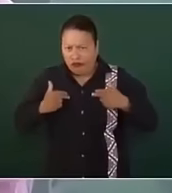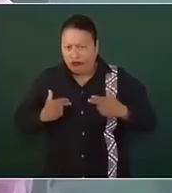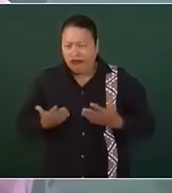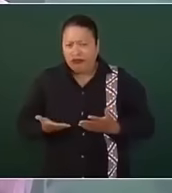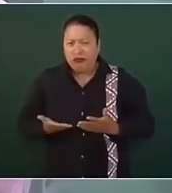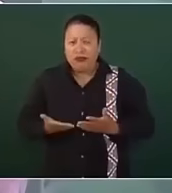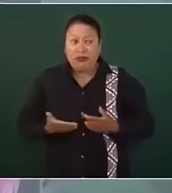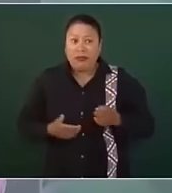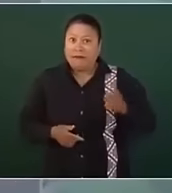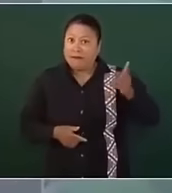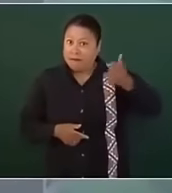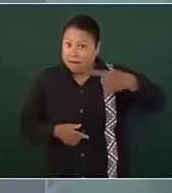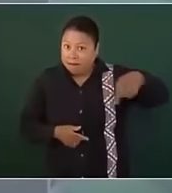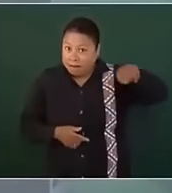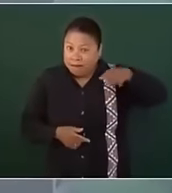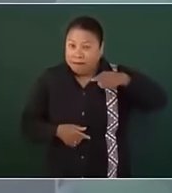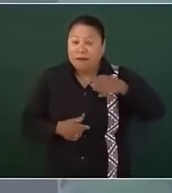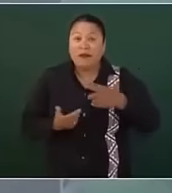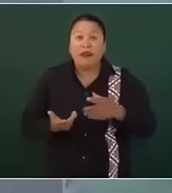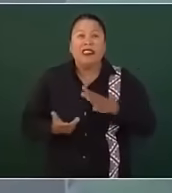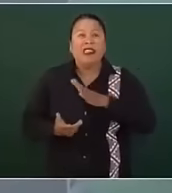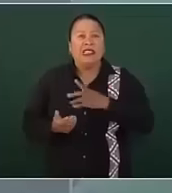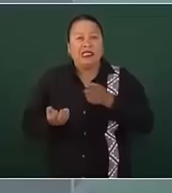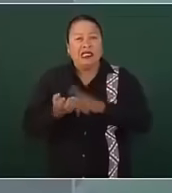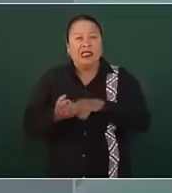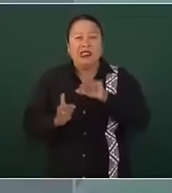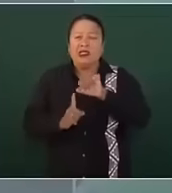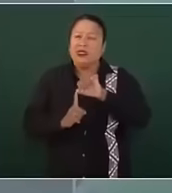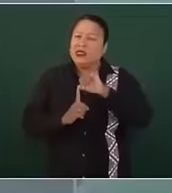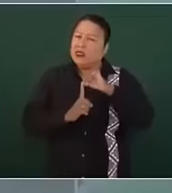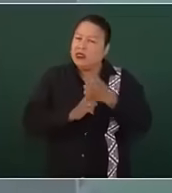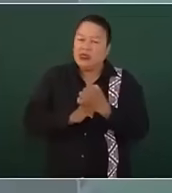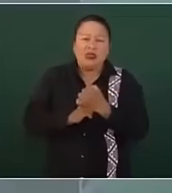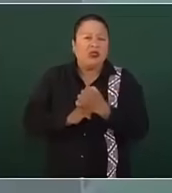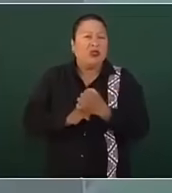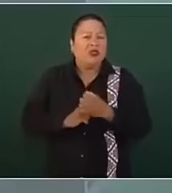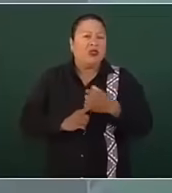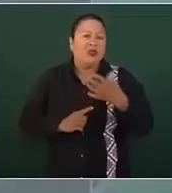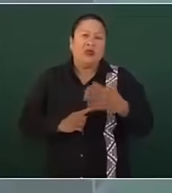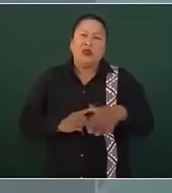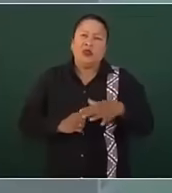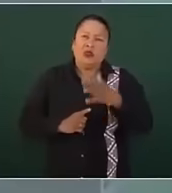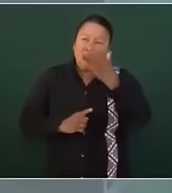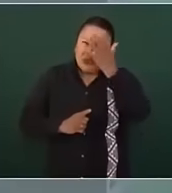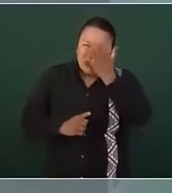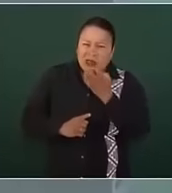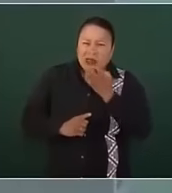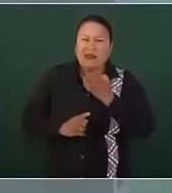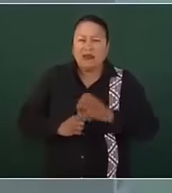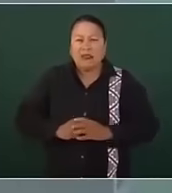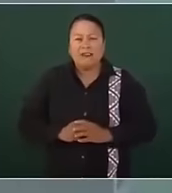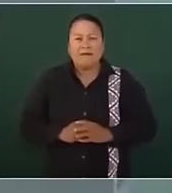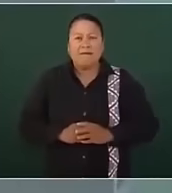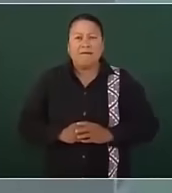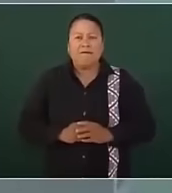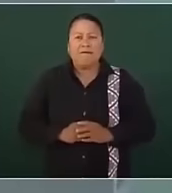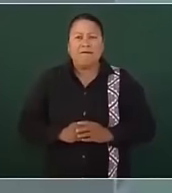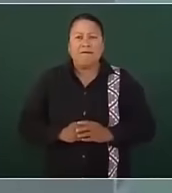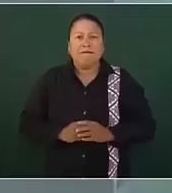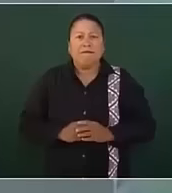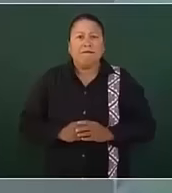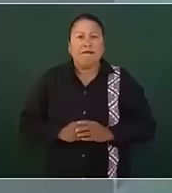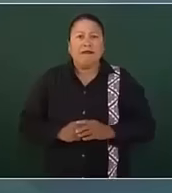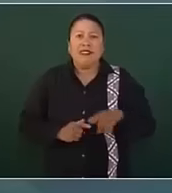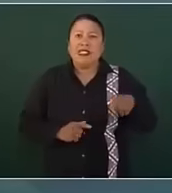porque ellos están padeciendo de una situación muy lamentable. Es